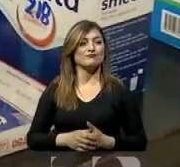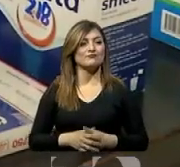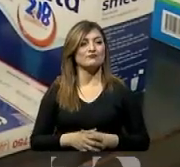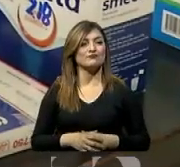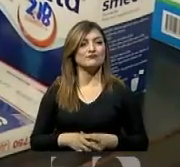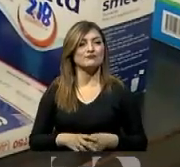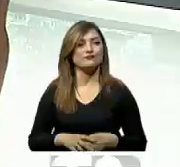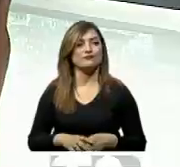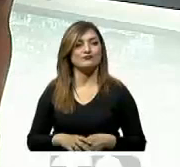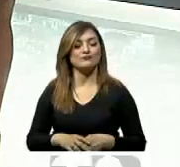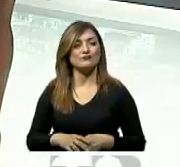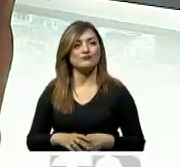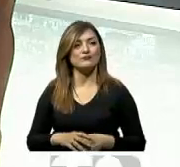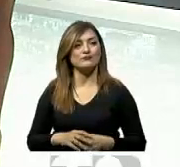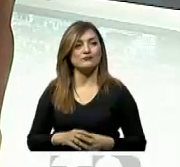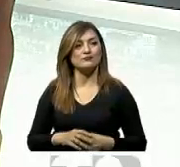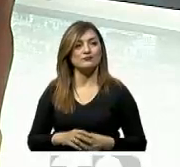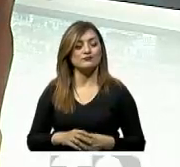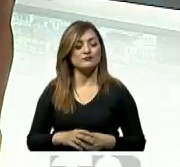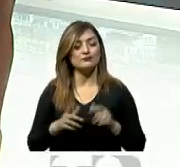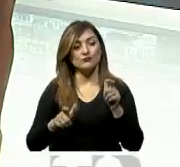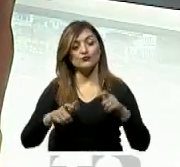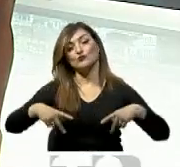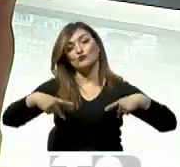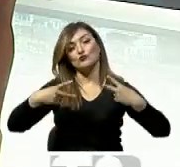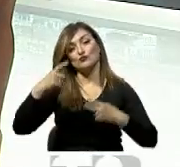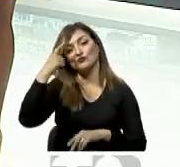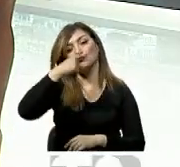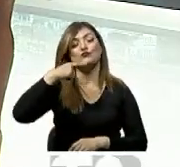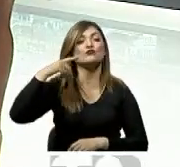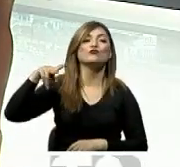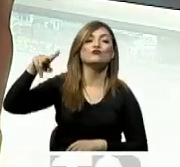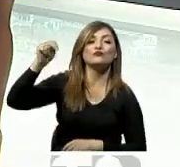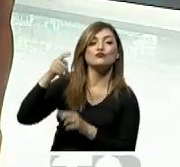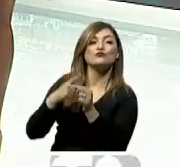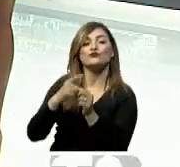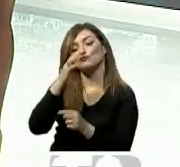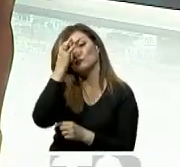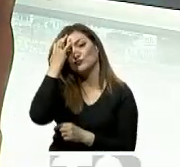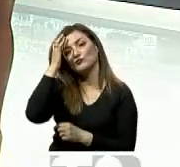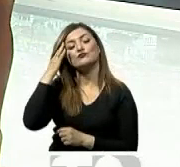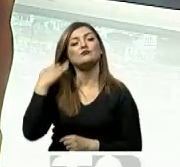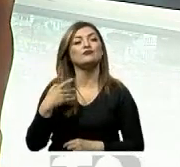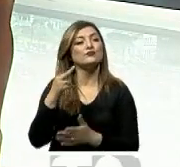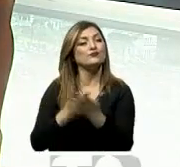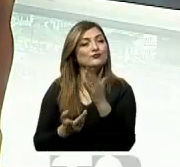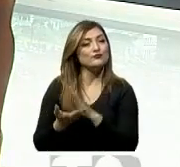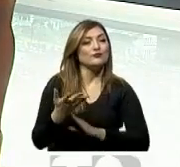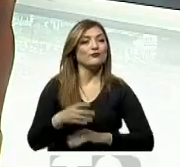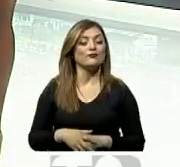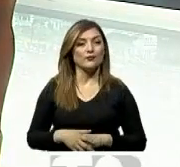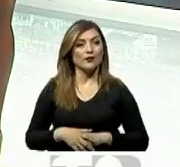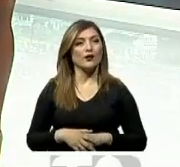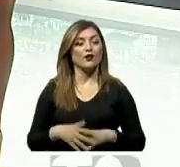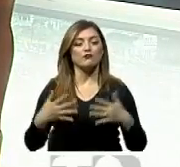Luna, 24 horas. Moradores de Carapungo, en el norte de Quito, están preocupados ante los constantes escándalos